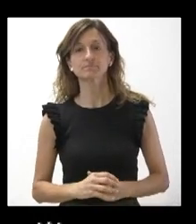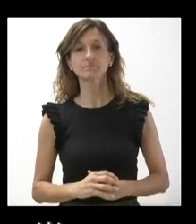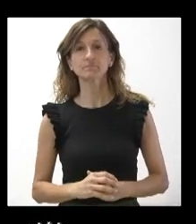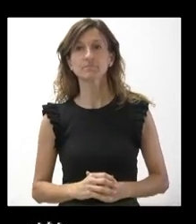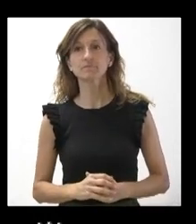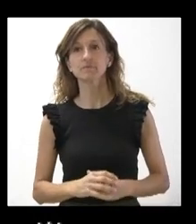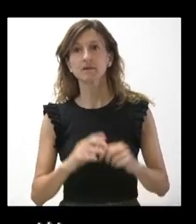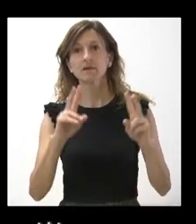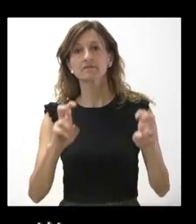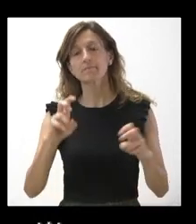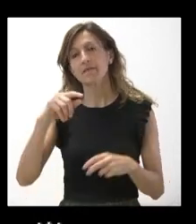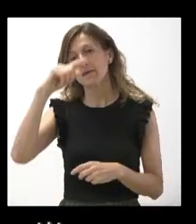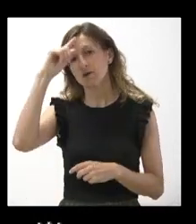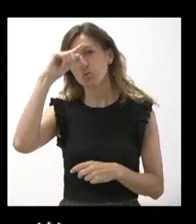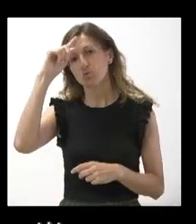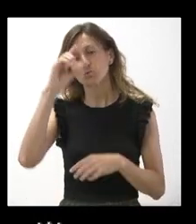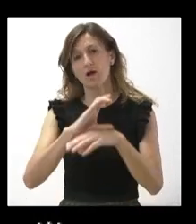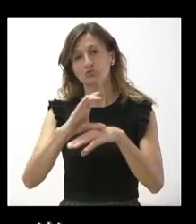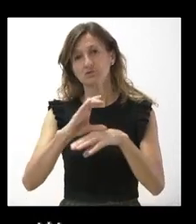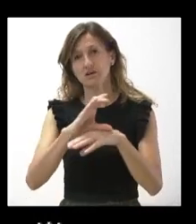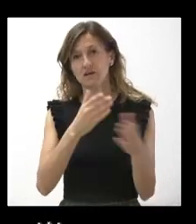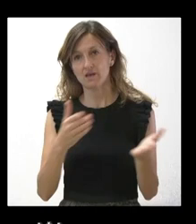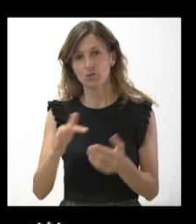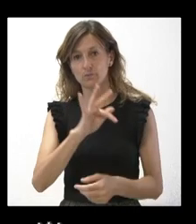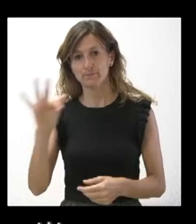Cultura, Turismo y Deportes. Muchas gracias, portavoz, consejero.